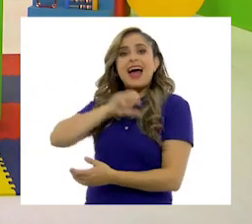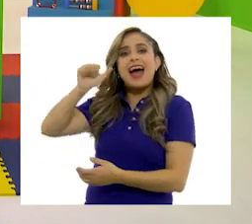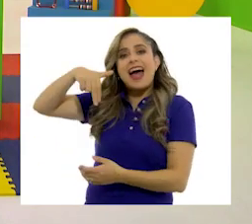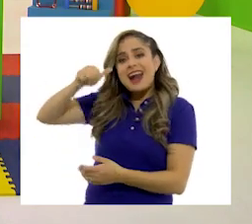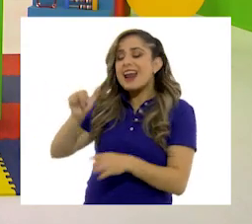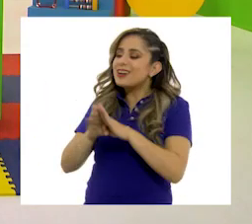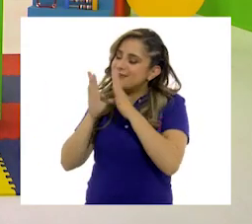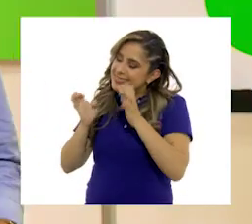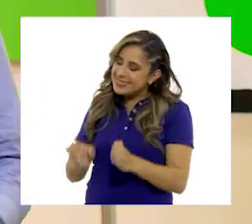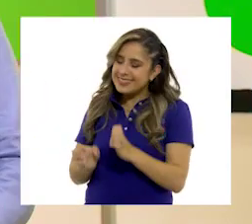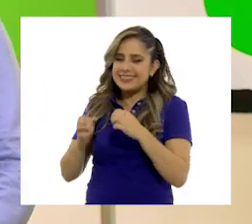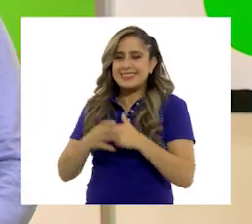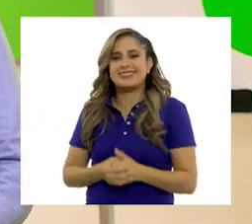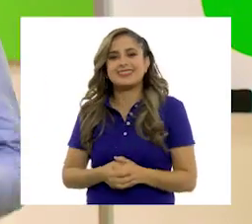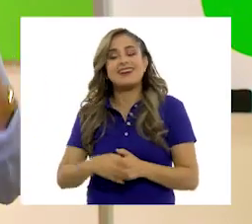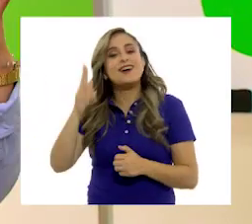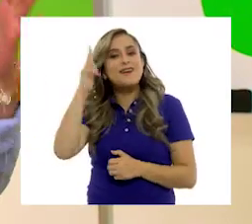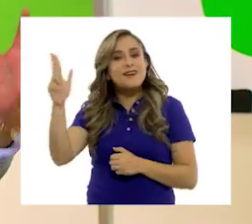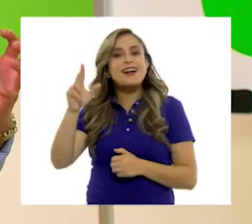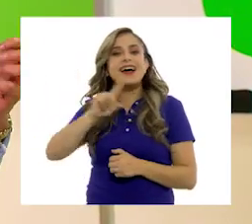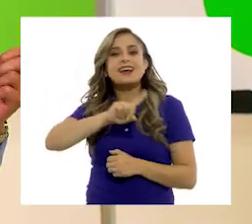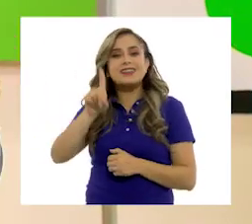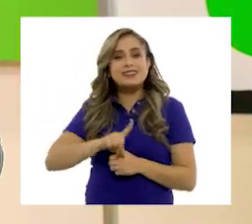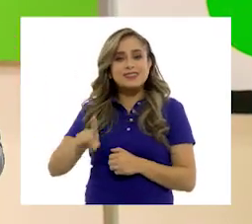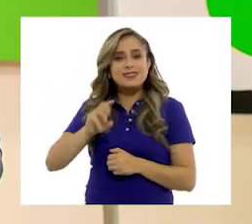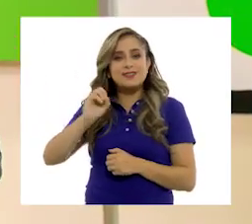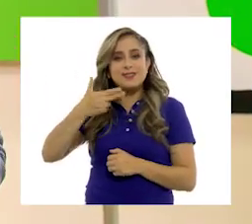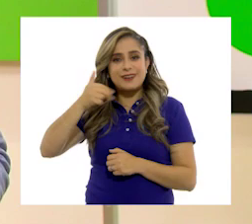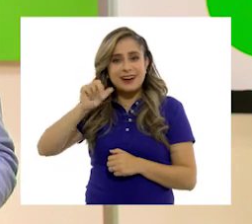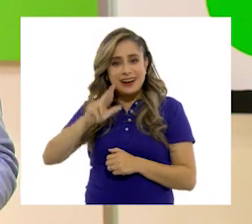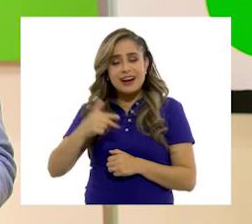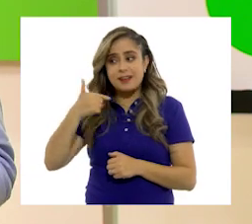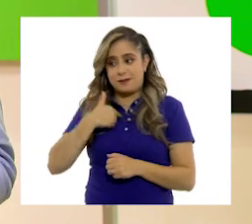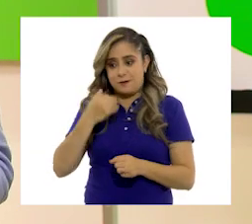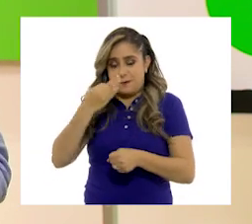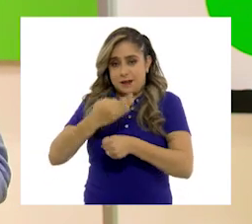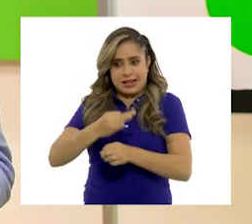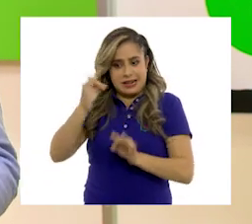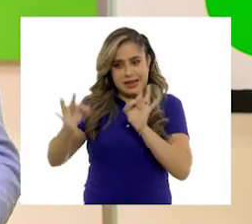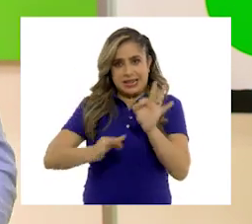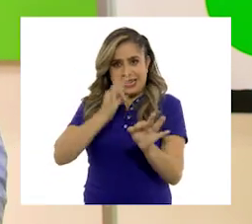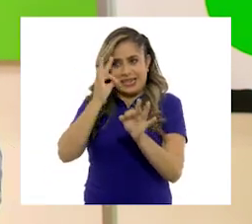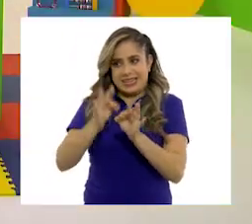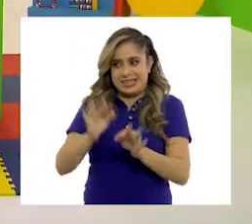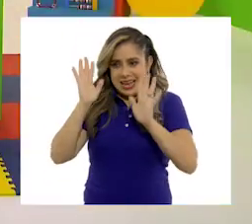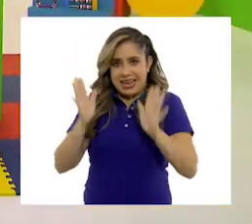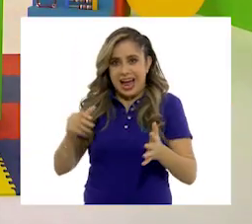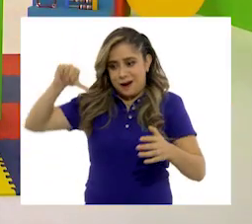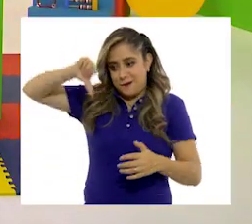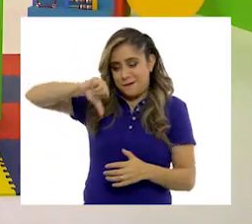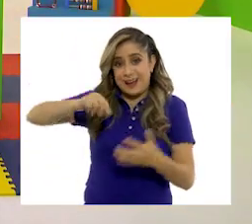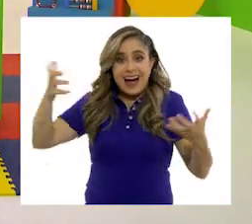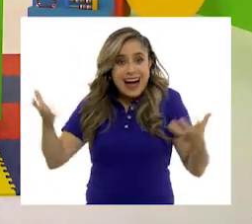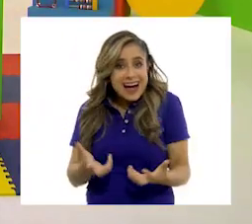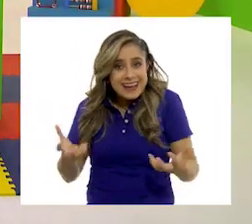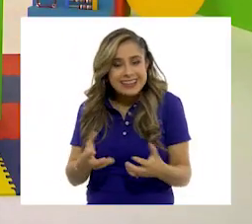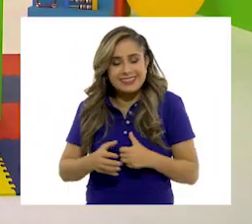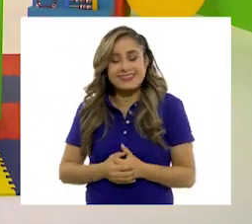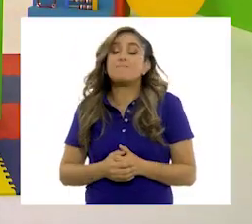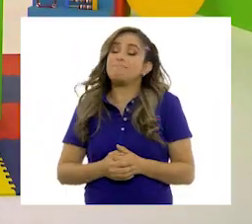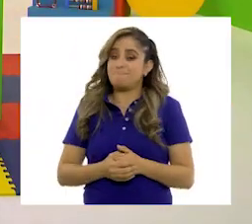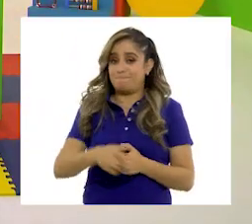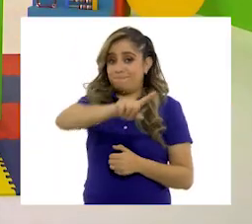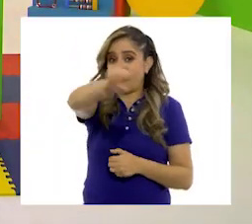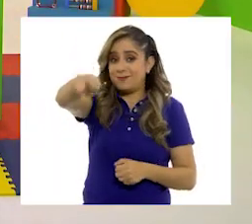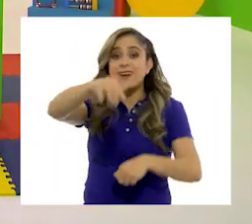Hola, Ana, ¿cómo estás? Hola, Sohar, muy contenta y lista para todo lo que haremos el día de hoy. Sí, seguramente que allá en casa